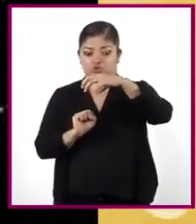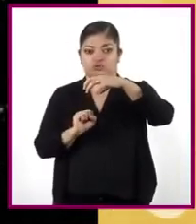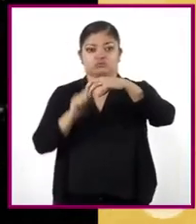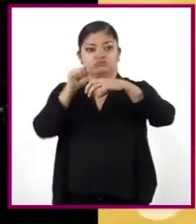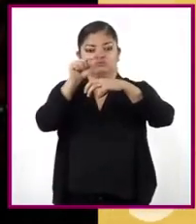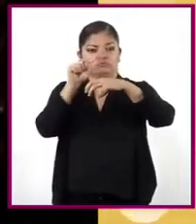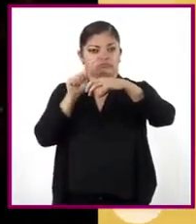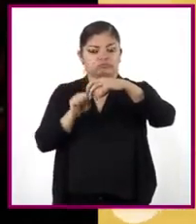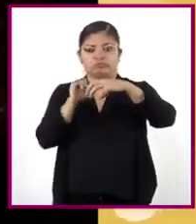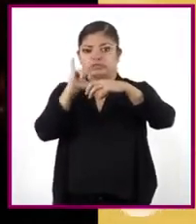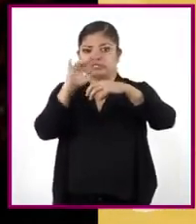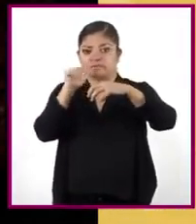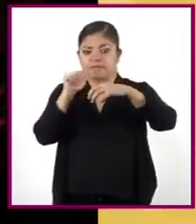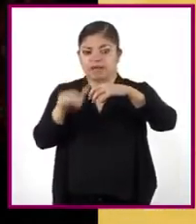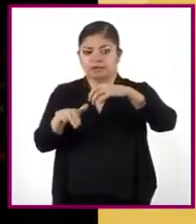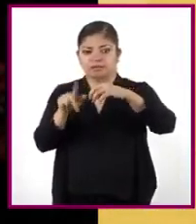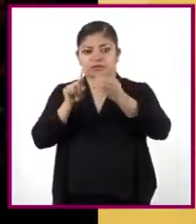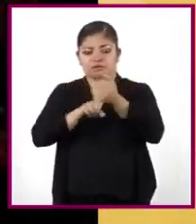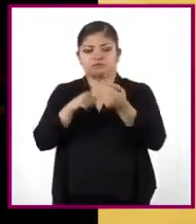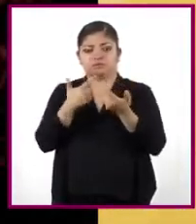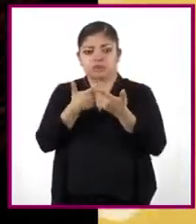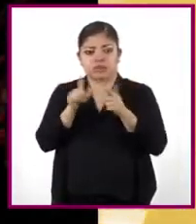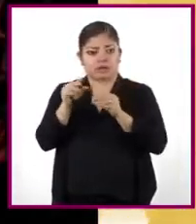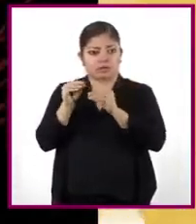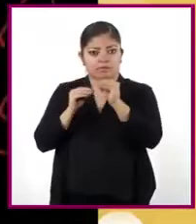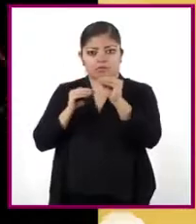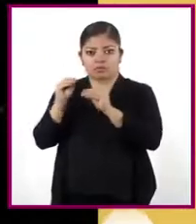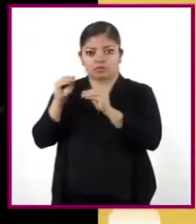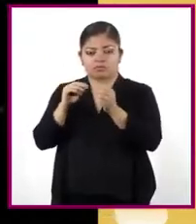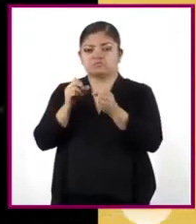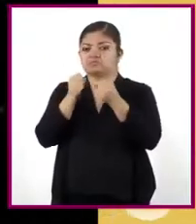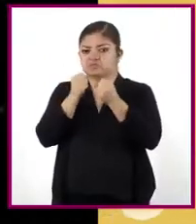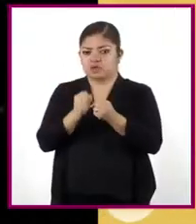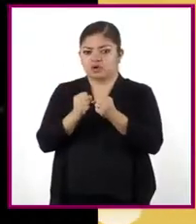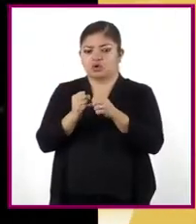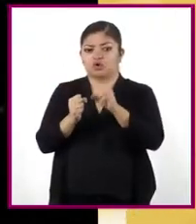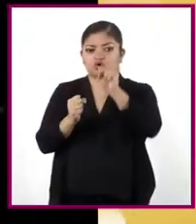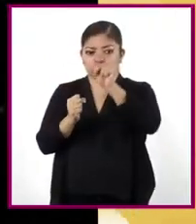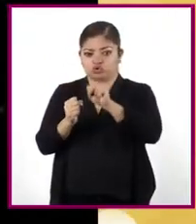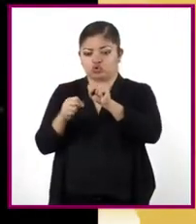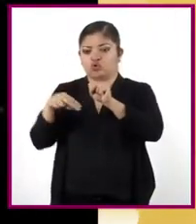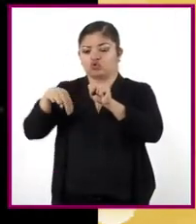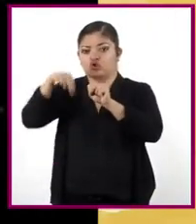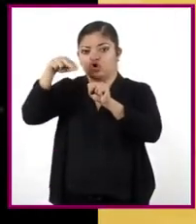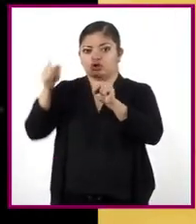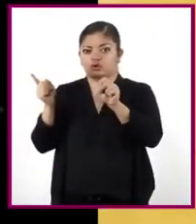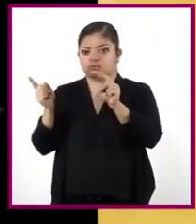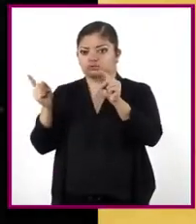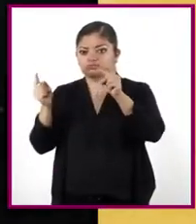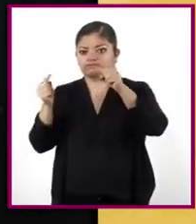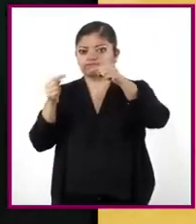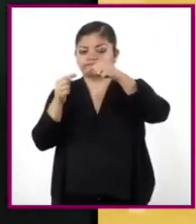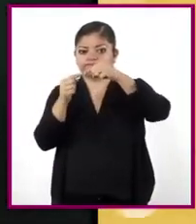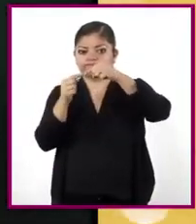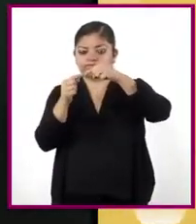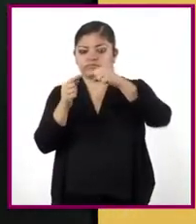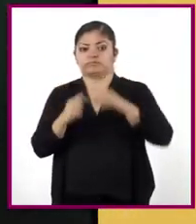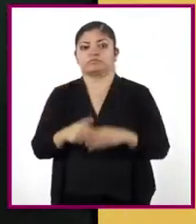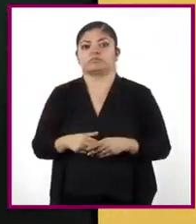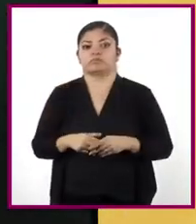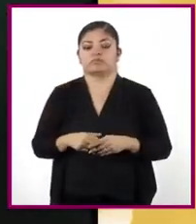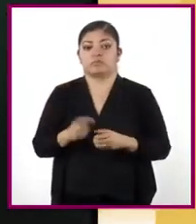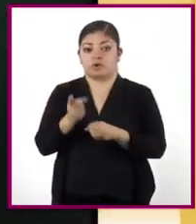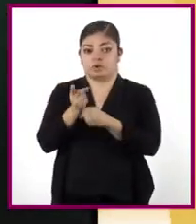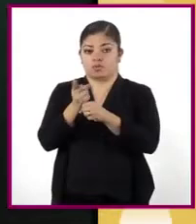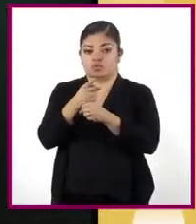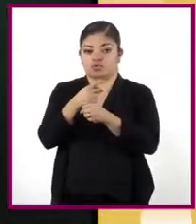cualquier imán con libre movimiento orientará su polo sur al polo norte magnético del planeta. La brújula